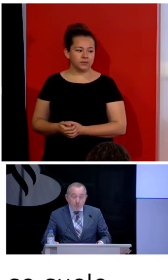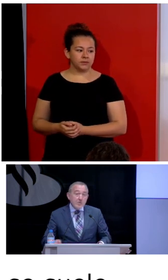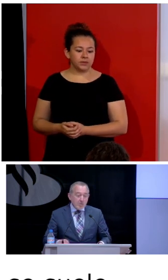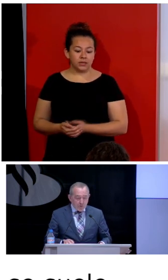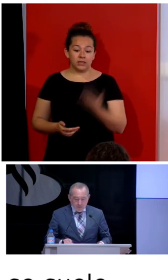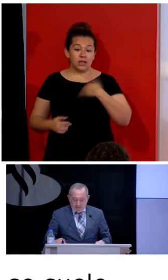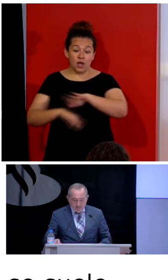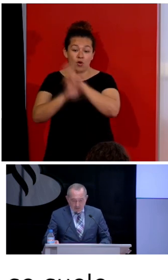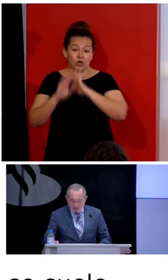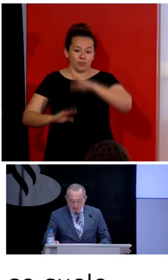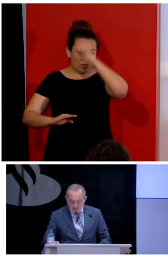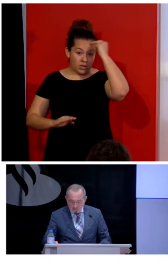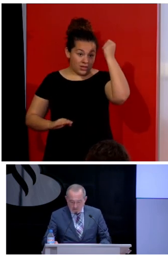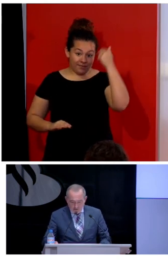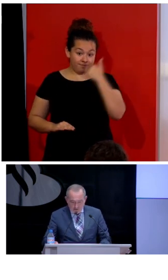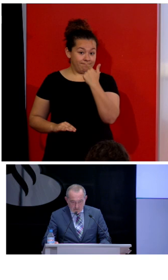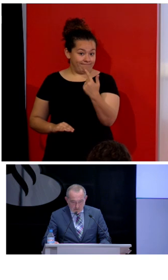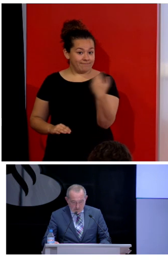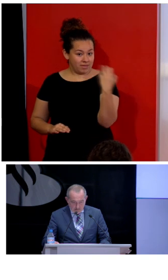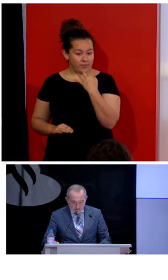Y, por último, no puedo olvidarme